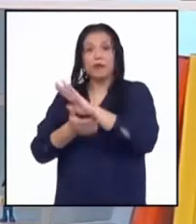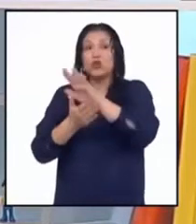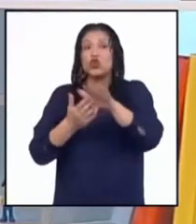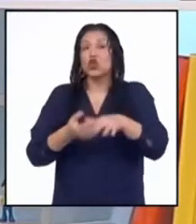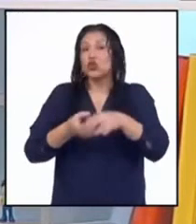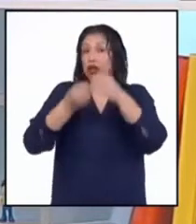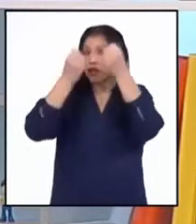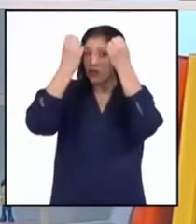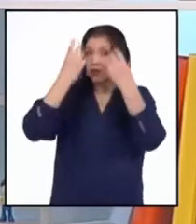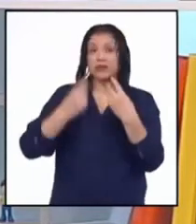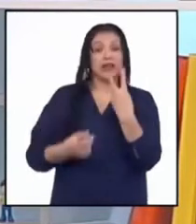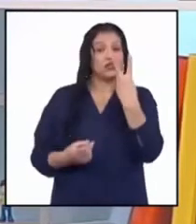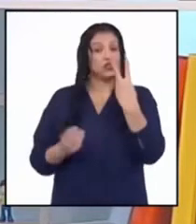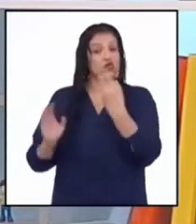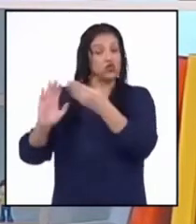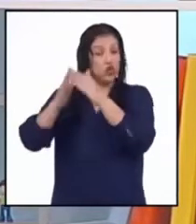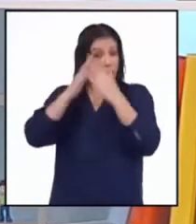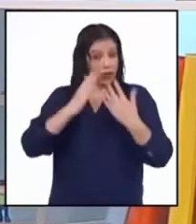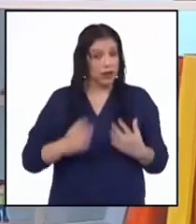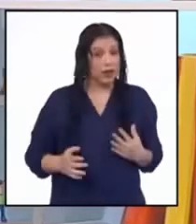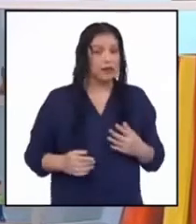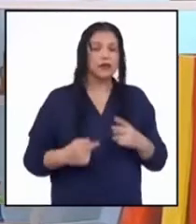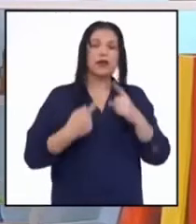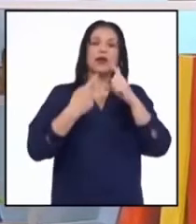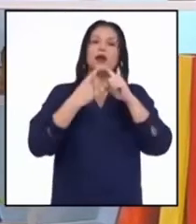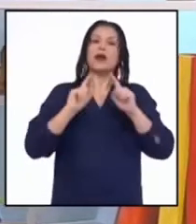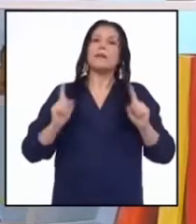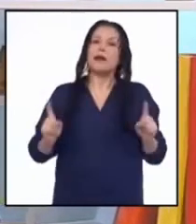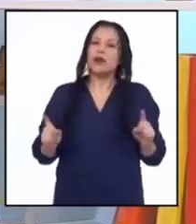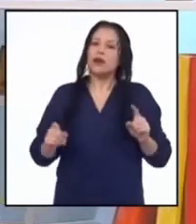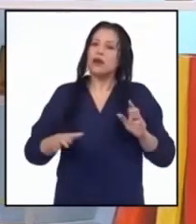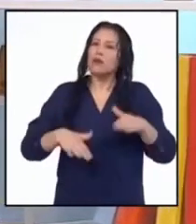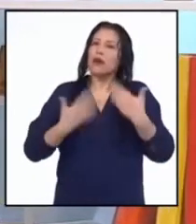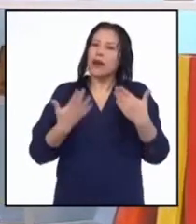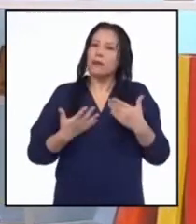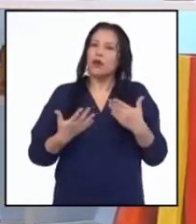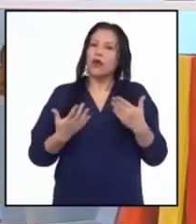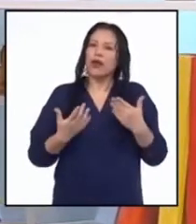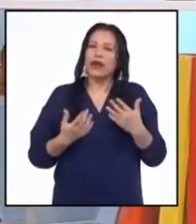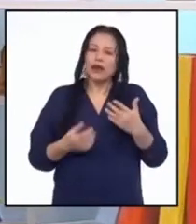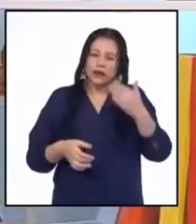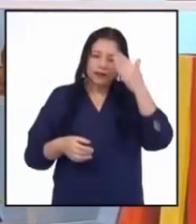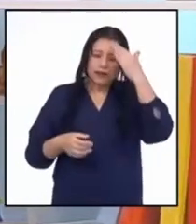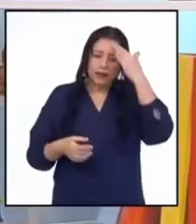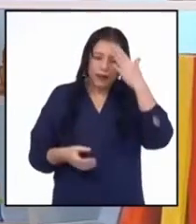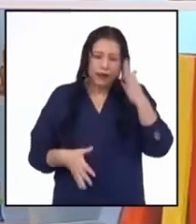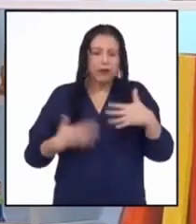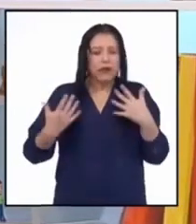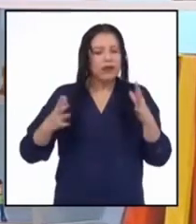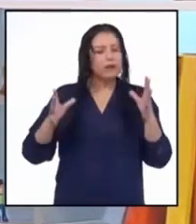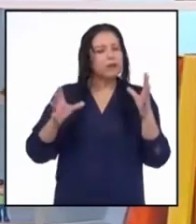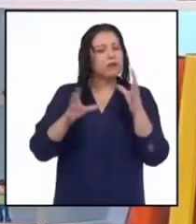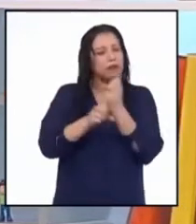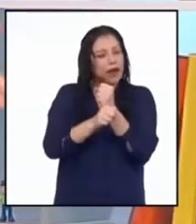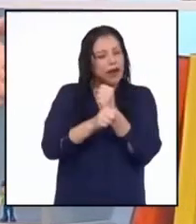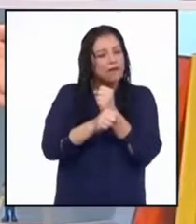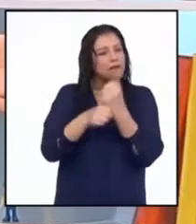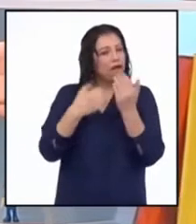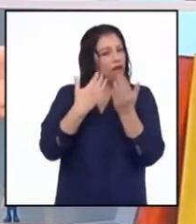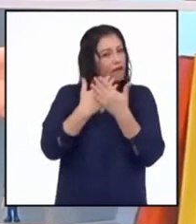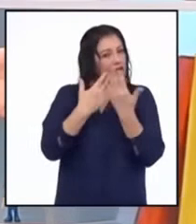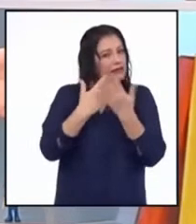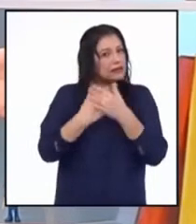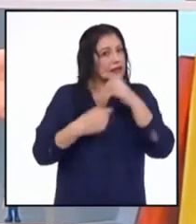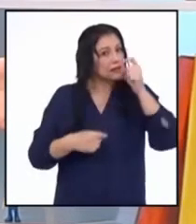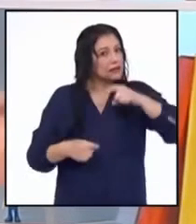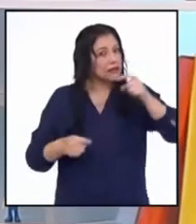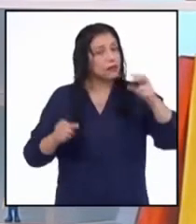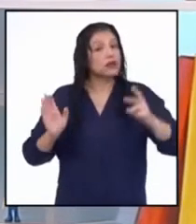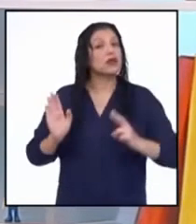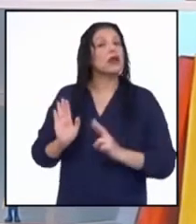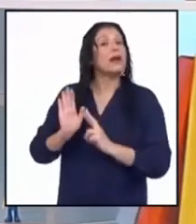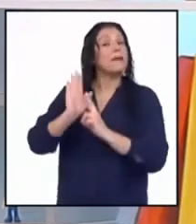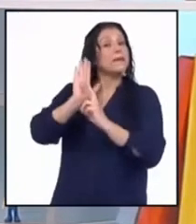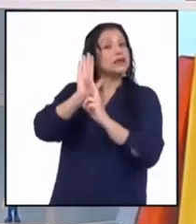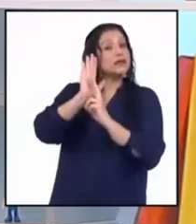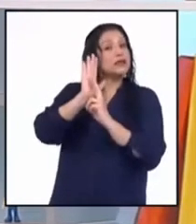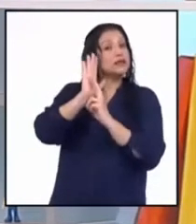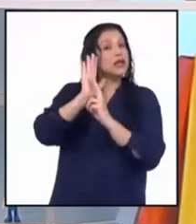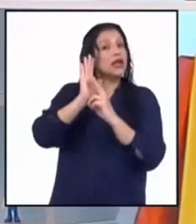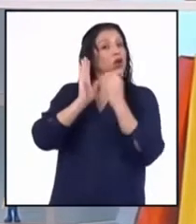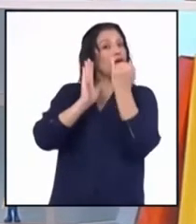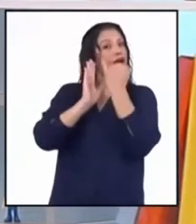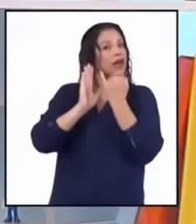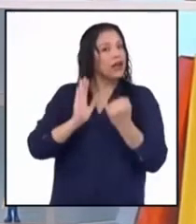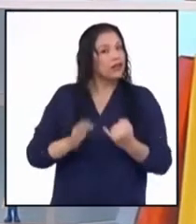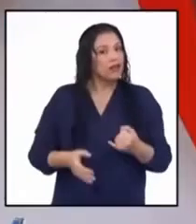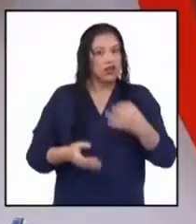las dos comunidades. Sin embargo, para poder establecer conclusiones con mayor facilidad, necesitamos representar los datos en